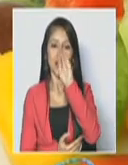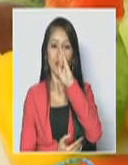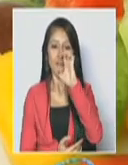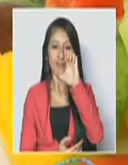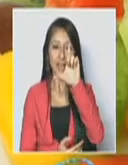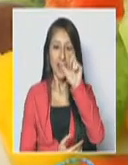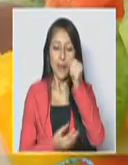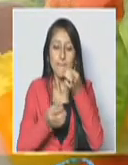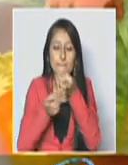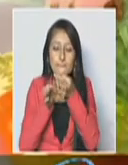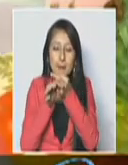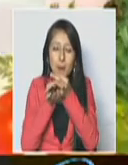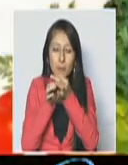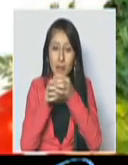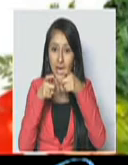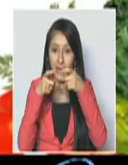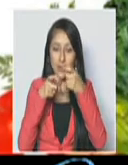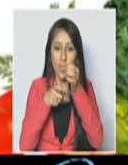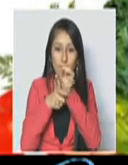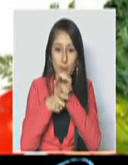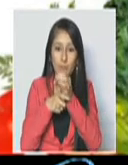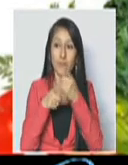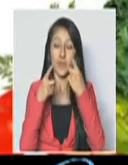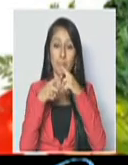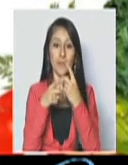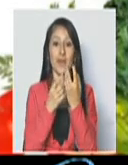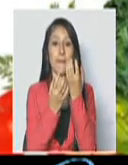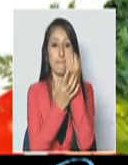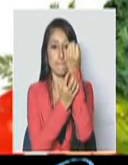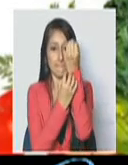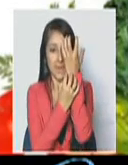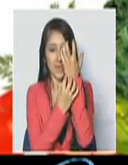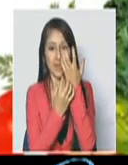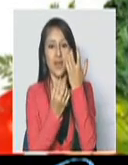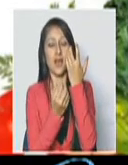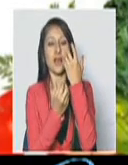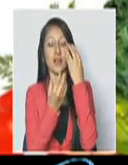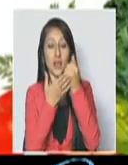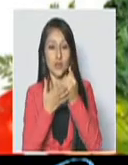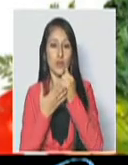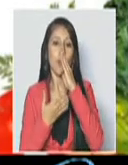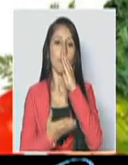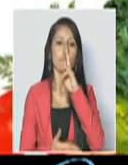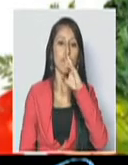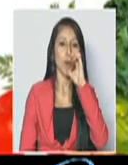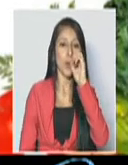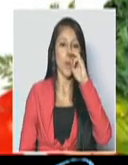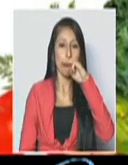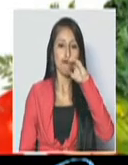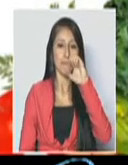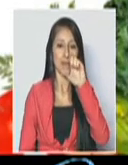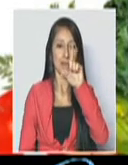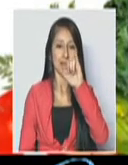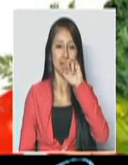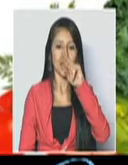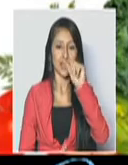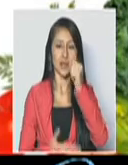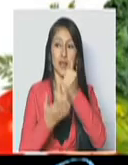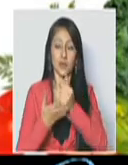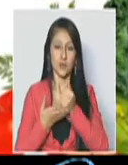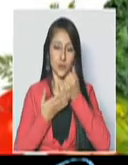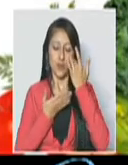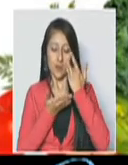pequeña la piña tiene bromelina un gran antiinflamatorio un gran